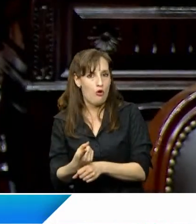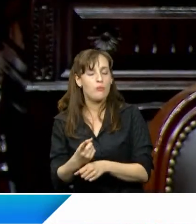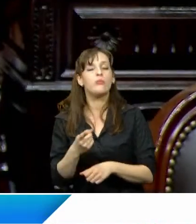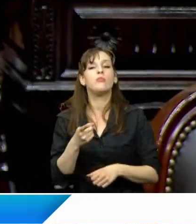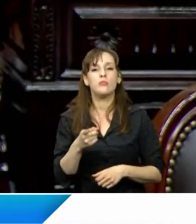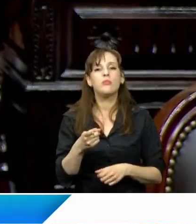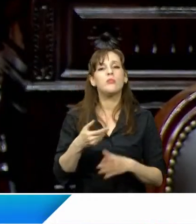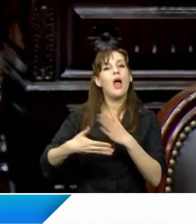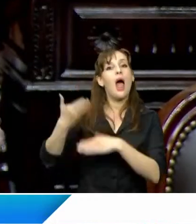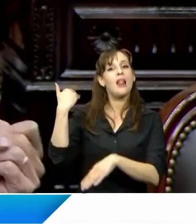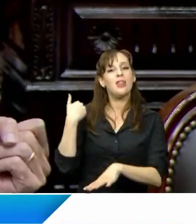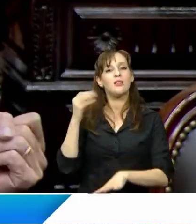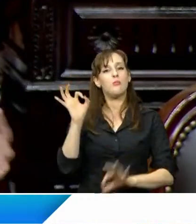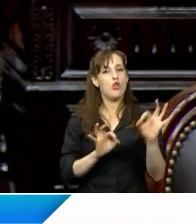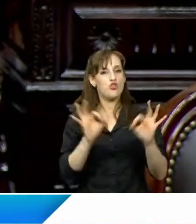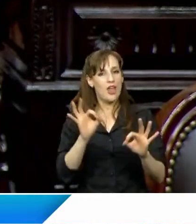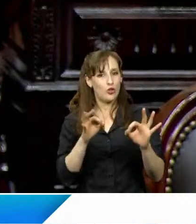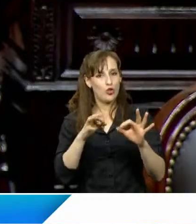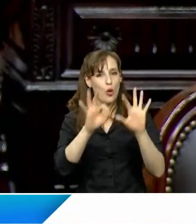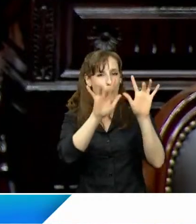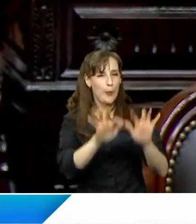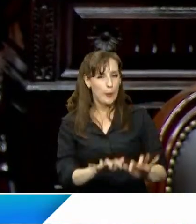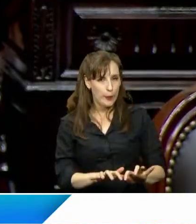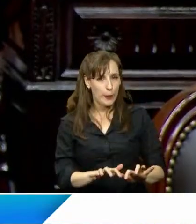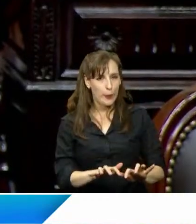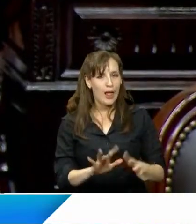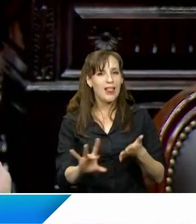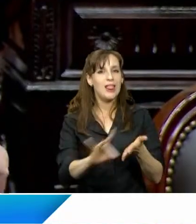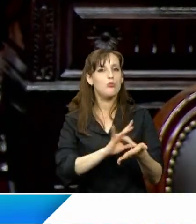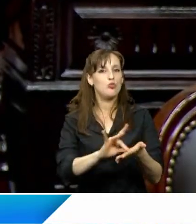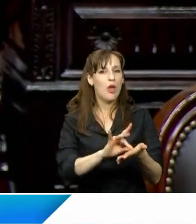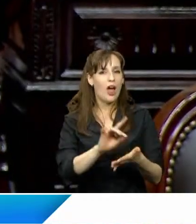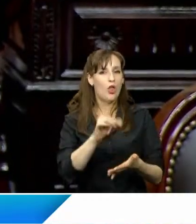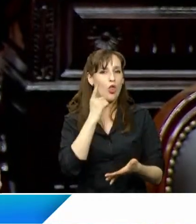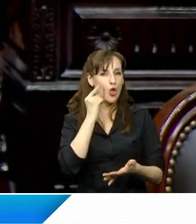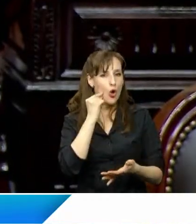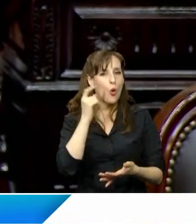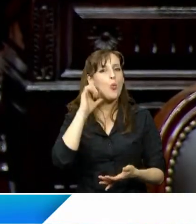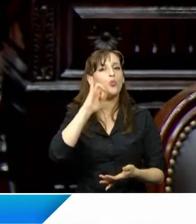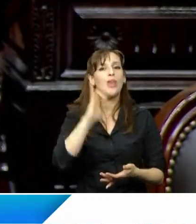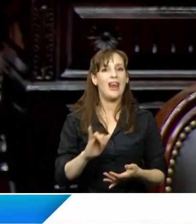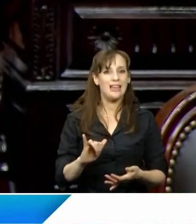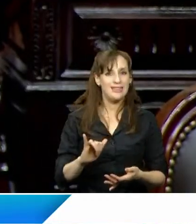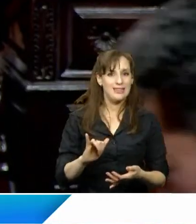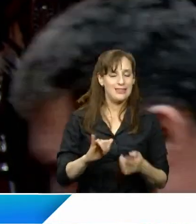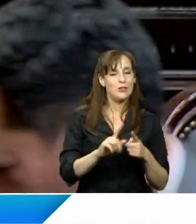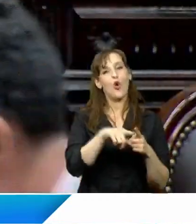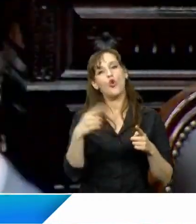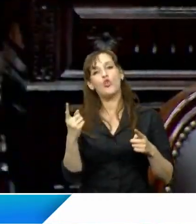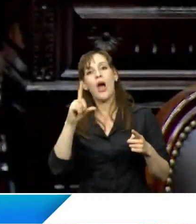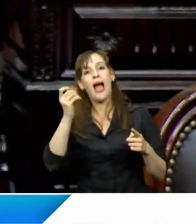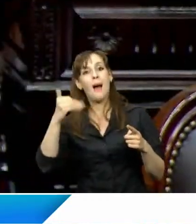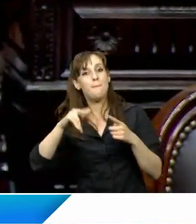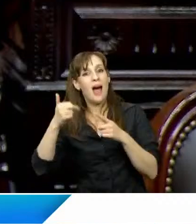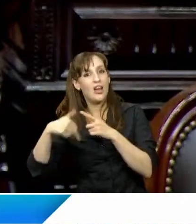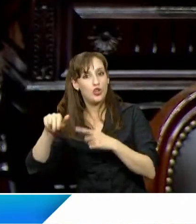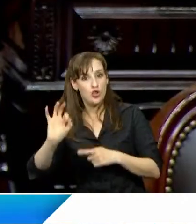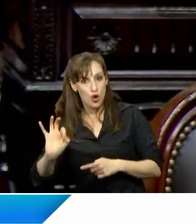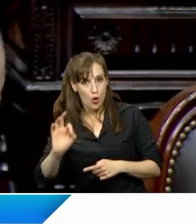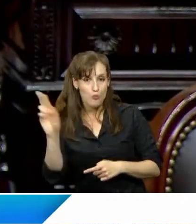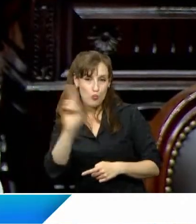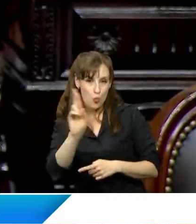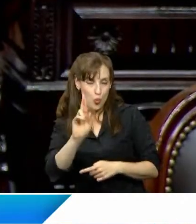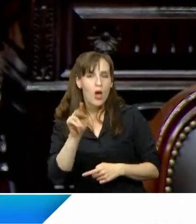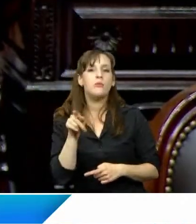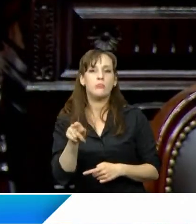elaborado el diputado Ramiro Gutiérrez con la diputada mandato cumplido Graciela Camaño establecía que